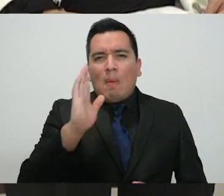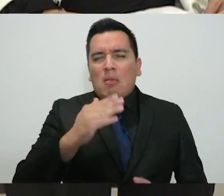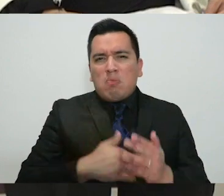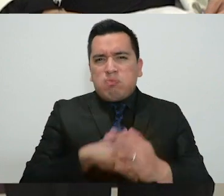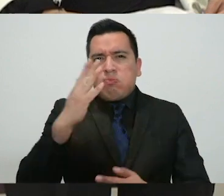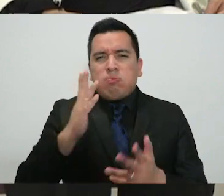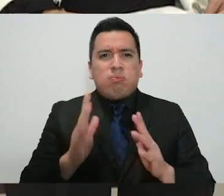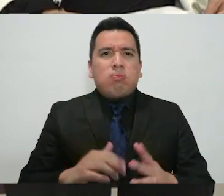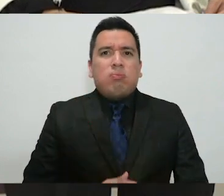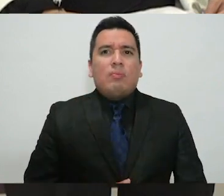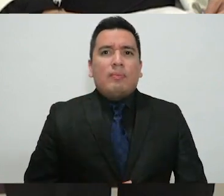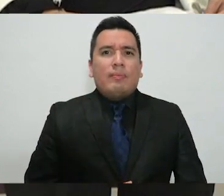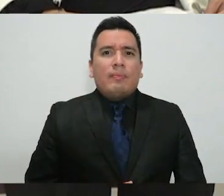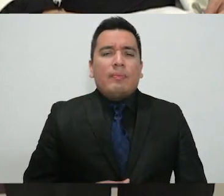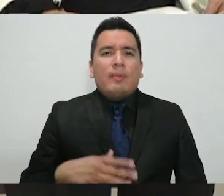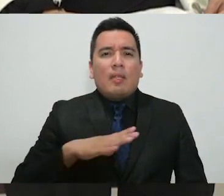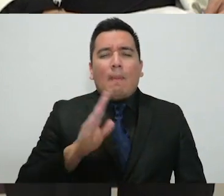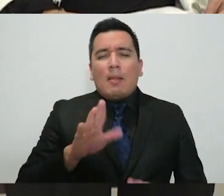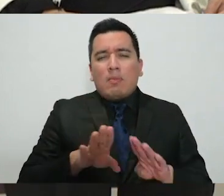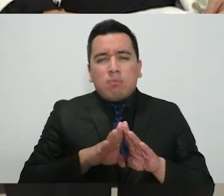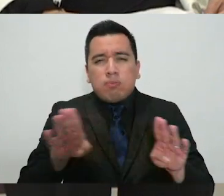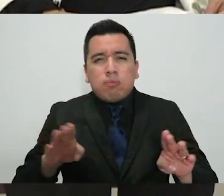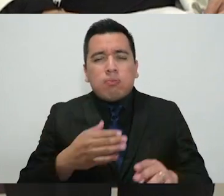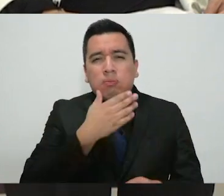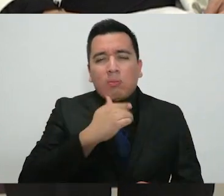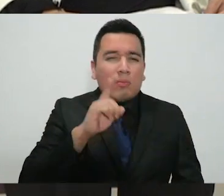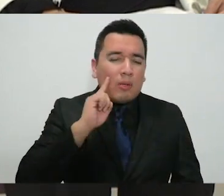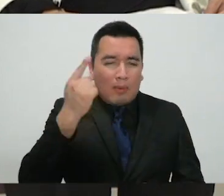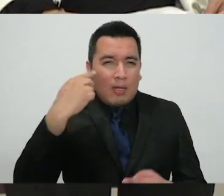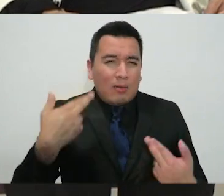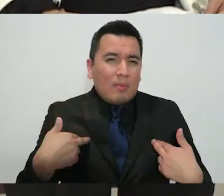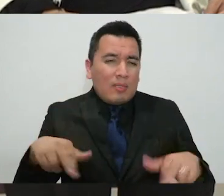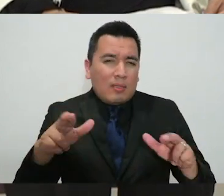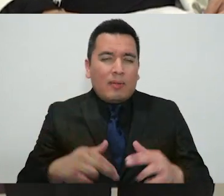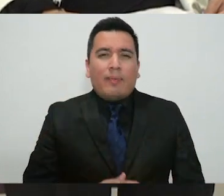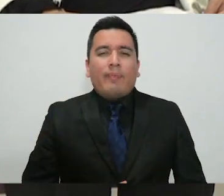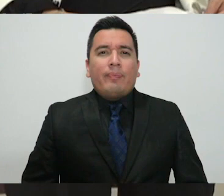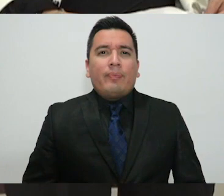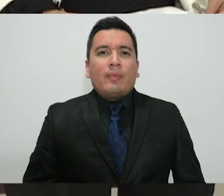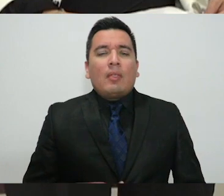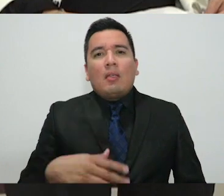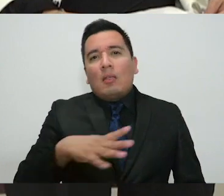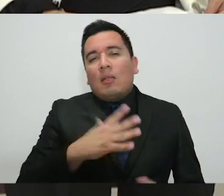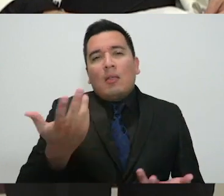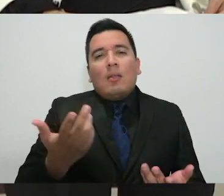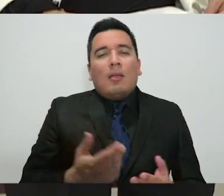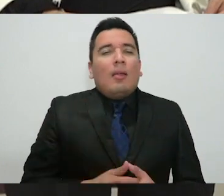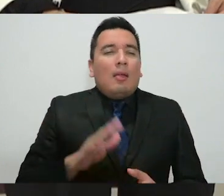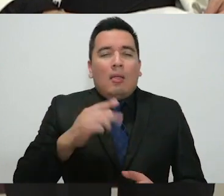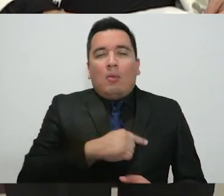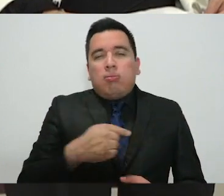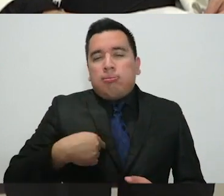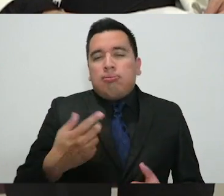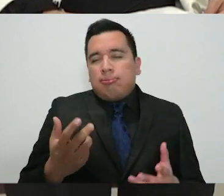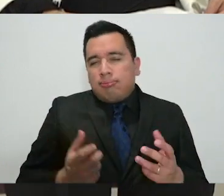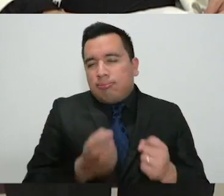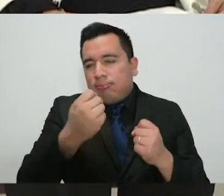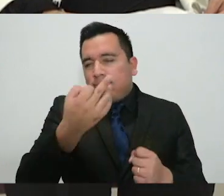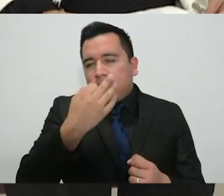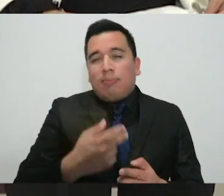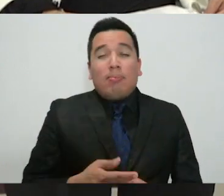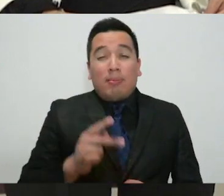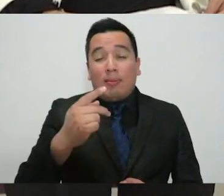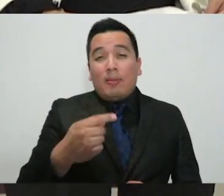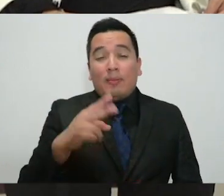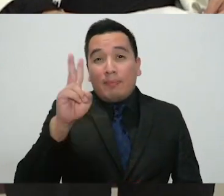decir, el equilibrio de géneros para la representación política. Ahí vamos de gane. Pero lo cierto es que esto